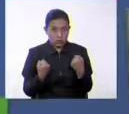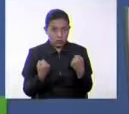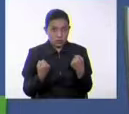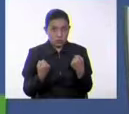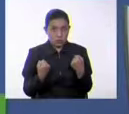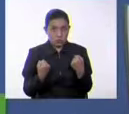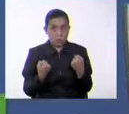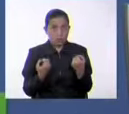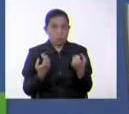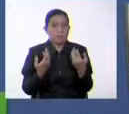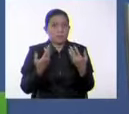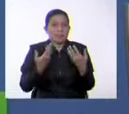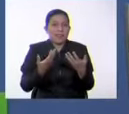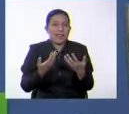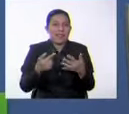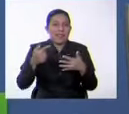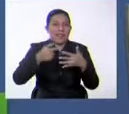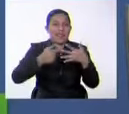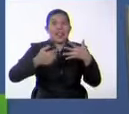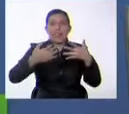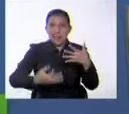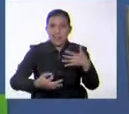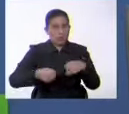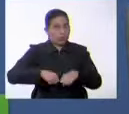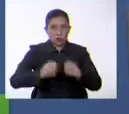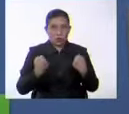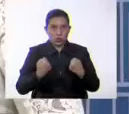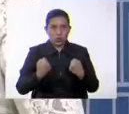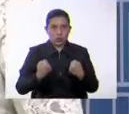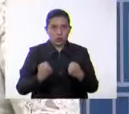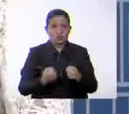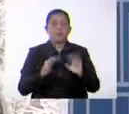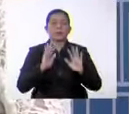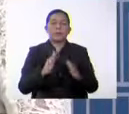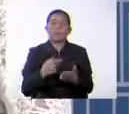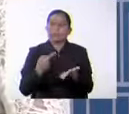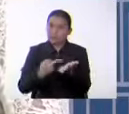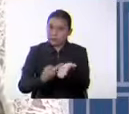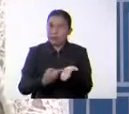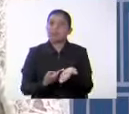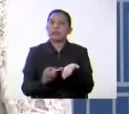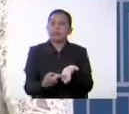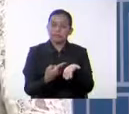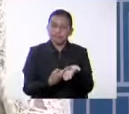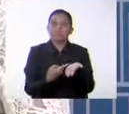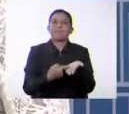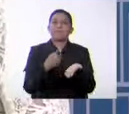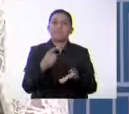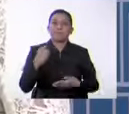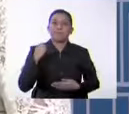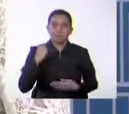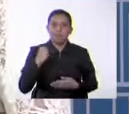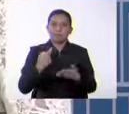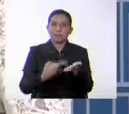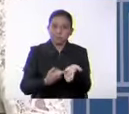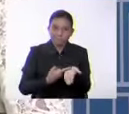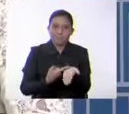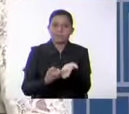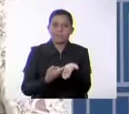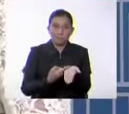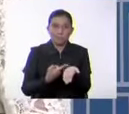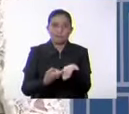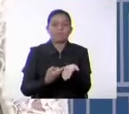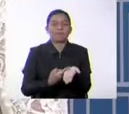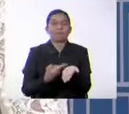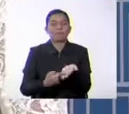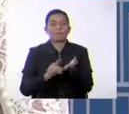que se violente la ley. Esa es una discusión muy importante que debemos hacer. Y vamos